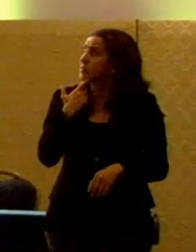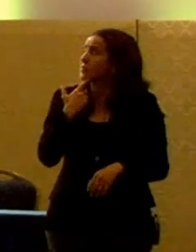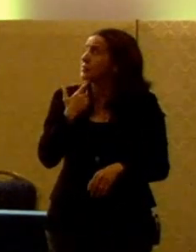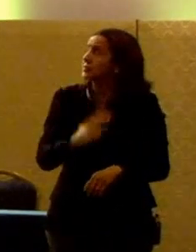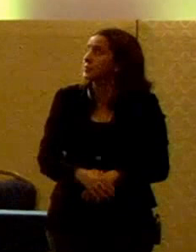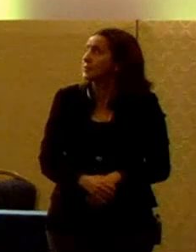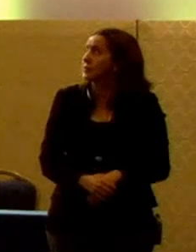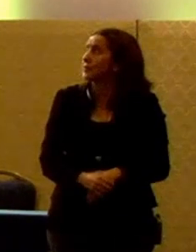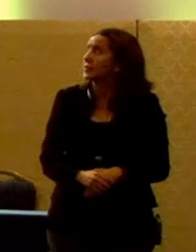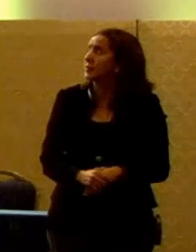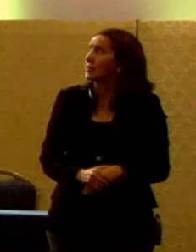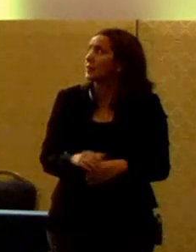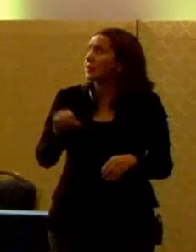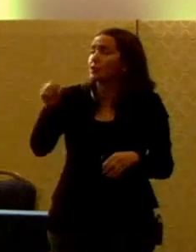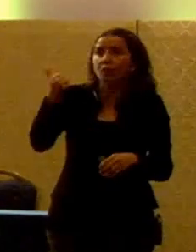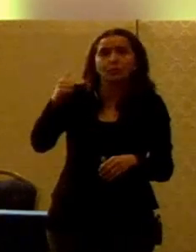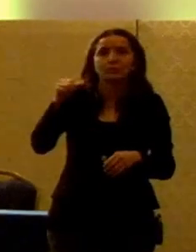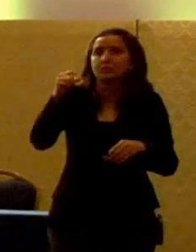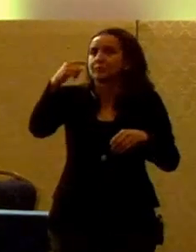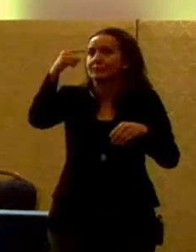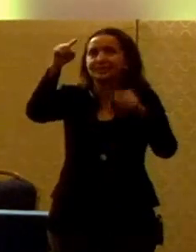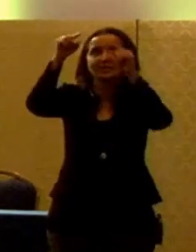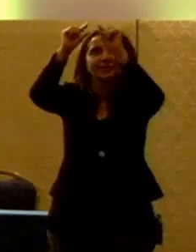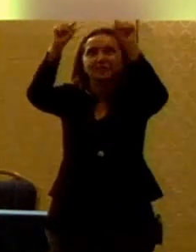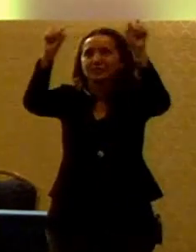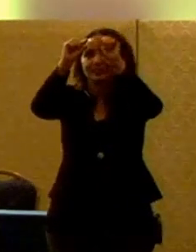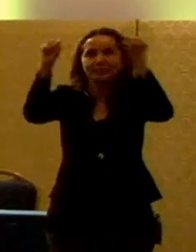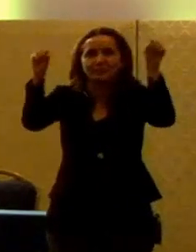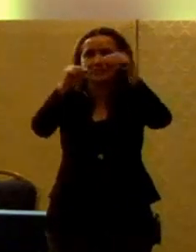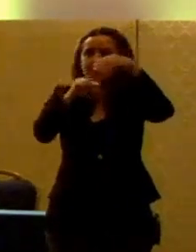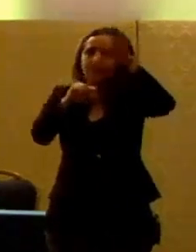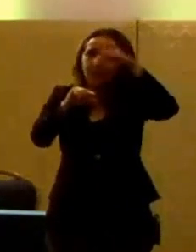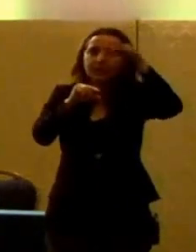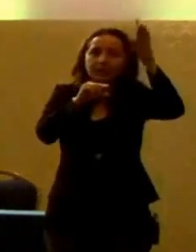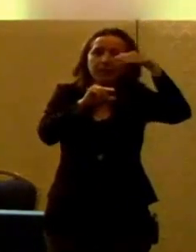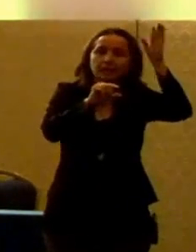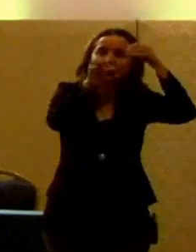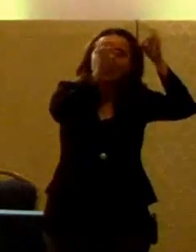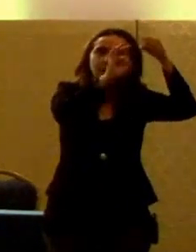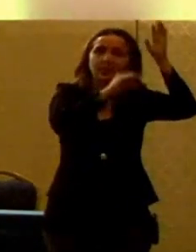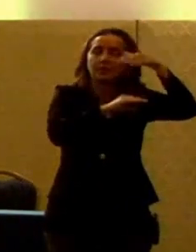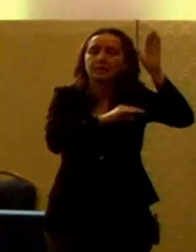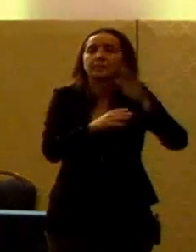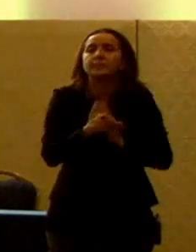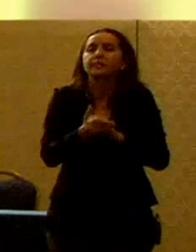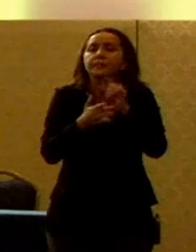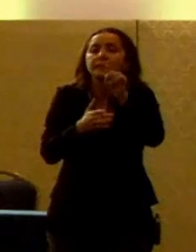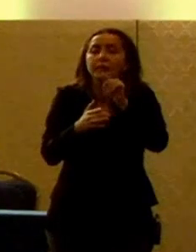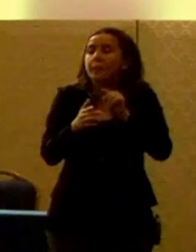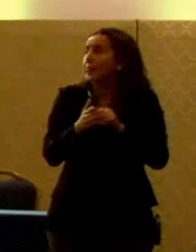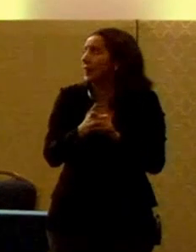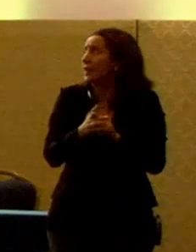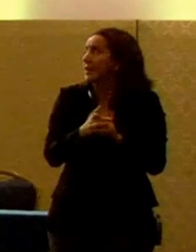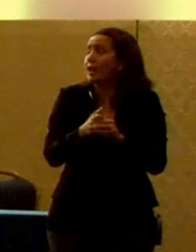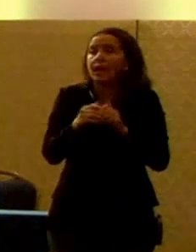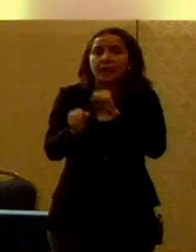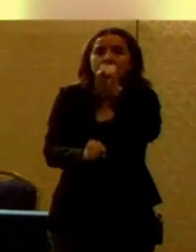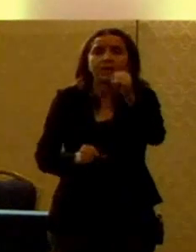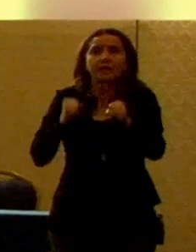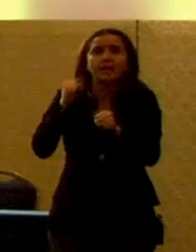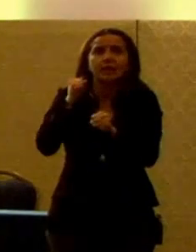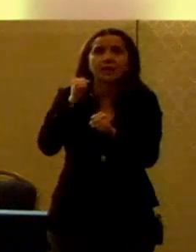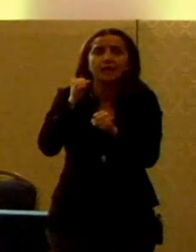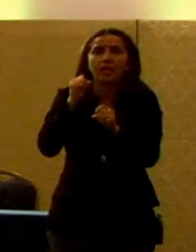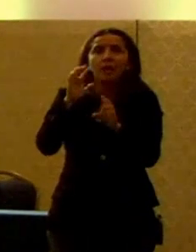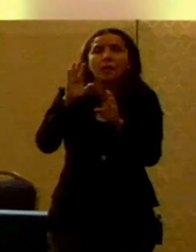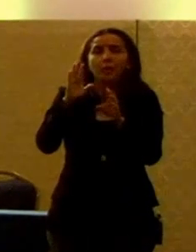bueno, perdón, estas son cifras históricas o orográficas que les acabo de mencionar. En ese tenor, en el año, a